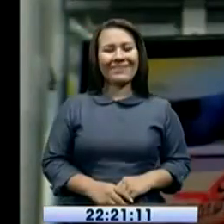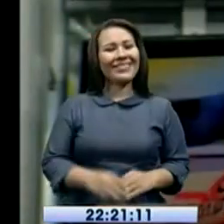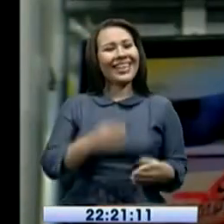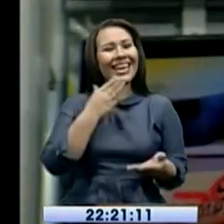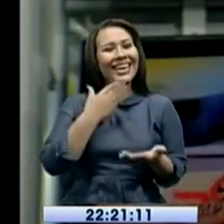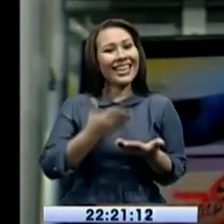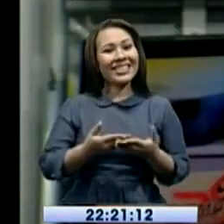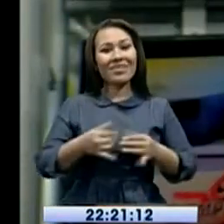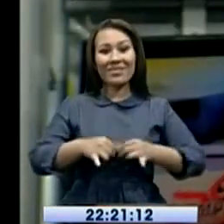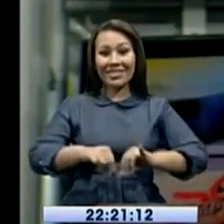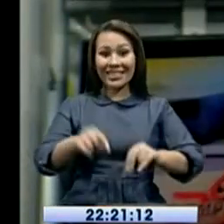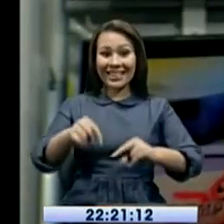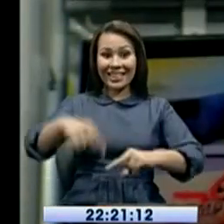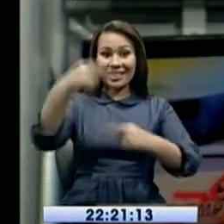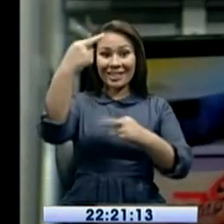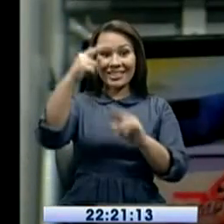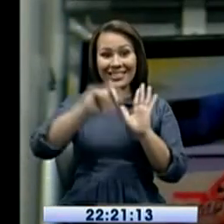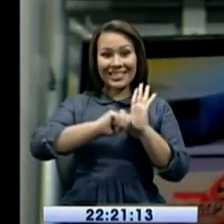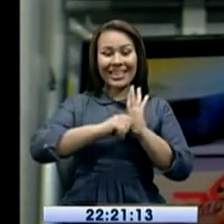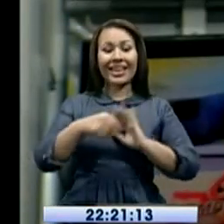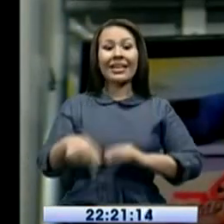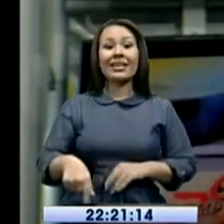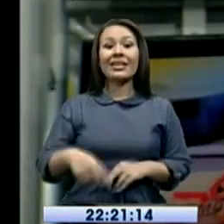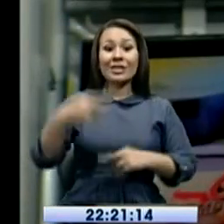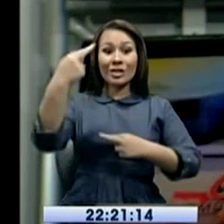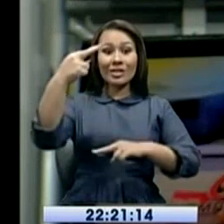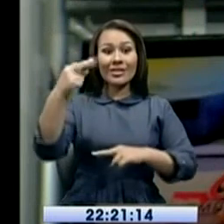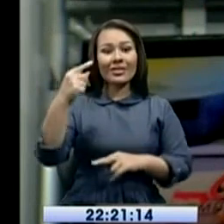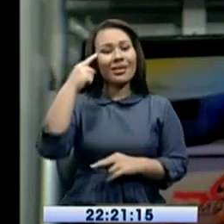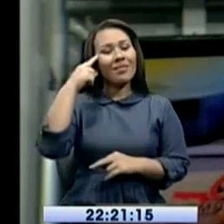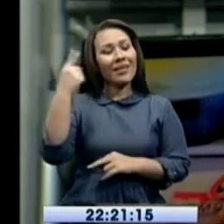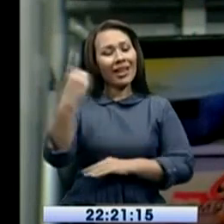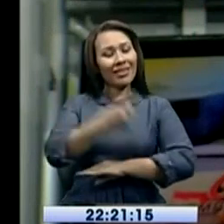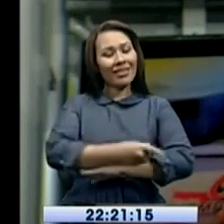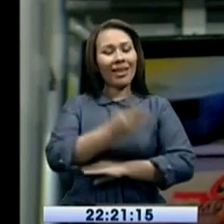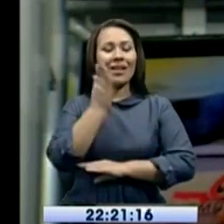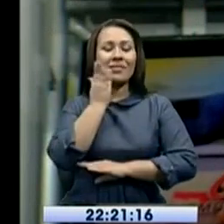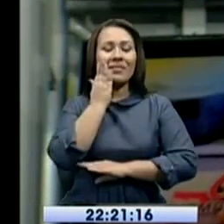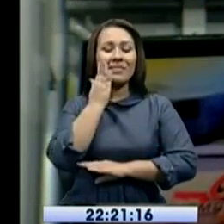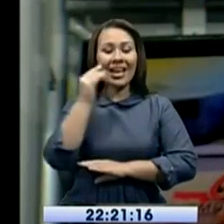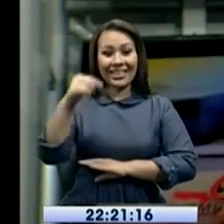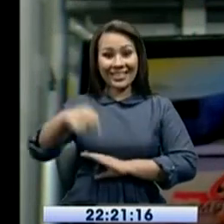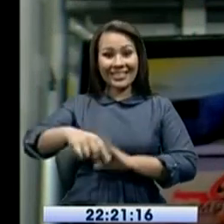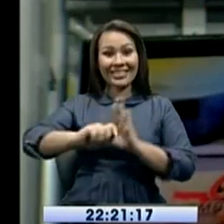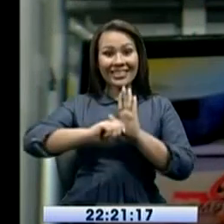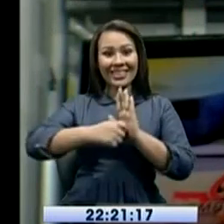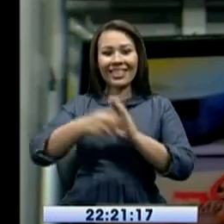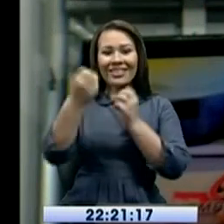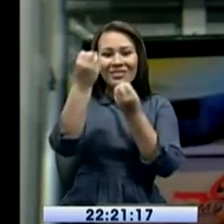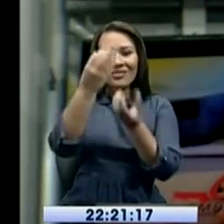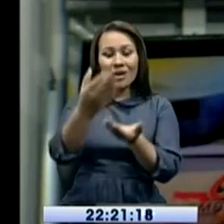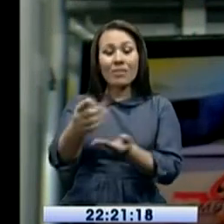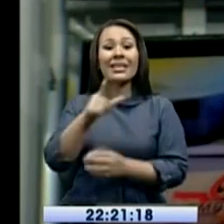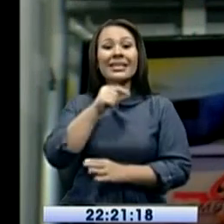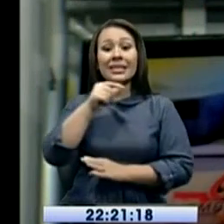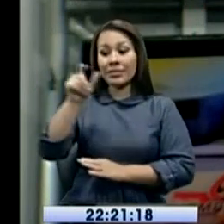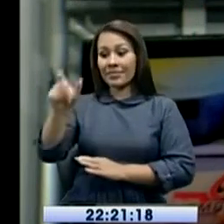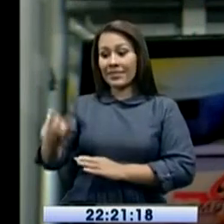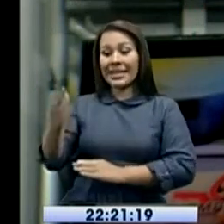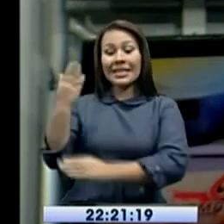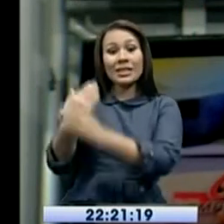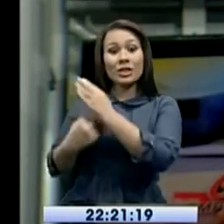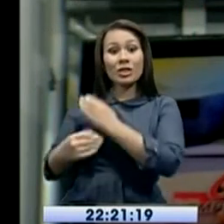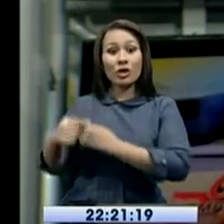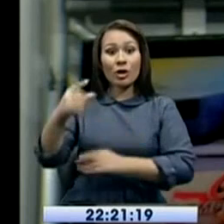Gracias por permanecer en nuestra sintonía, amigos. La noticia rinde su homenaje al Día de las Madres con la historia de Clara. Tiene